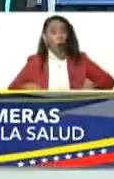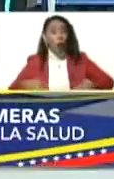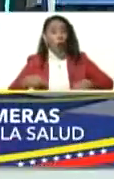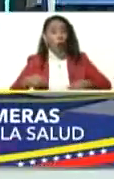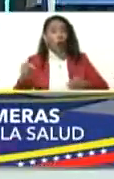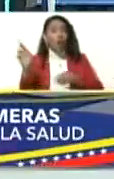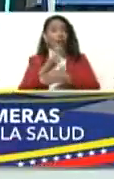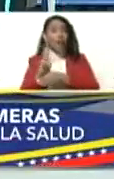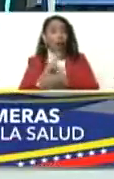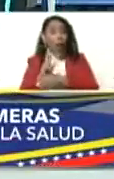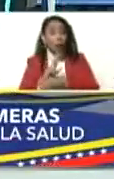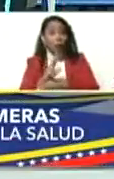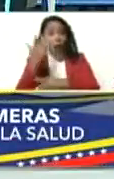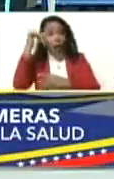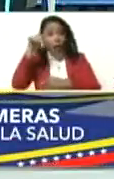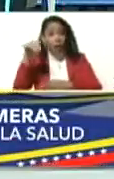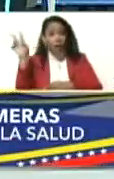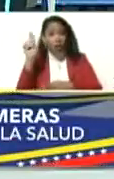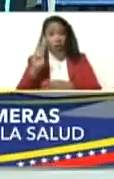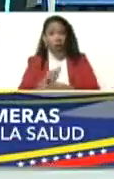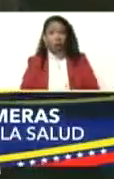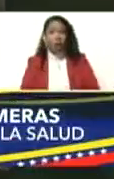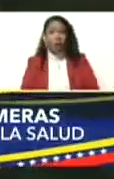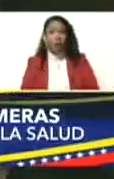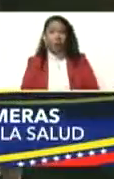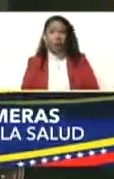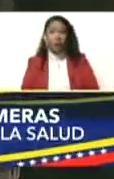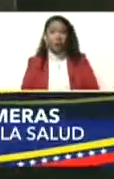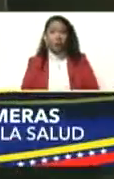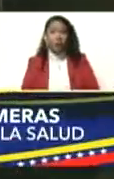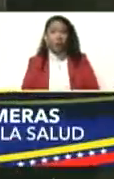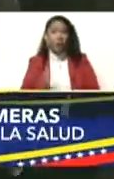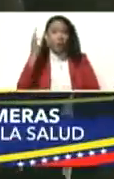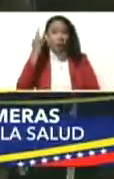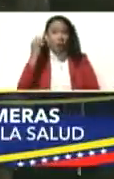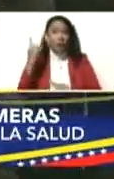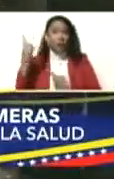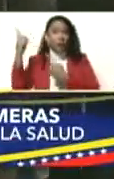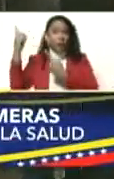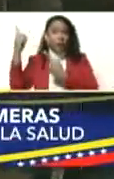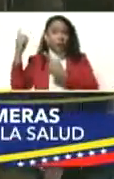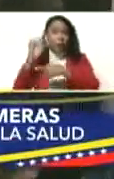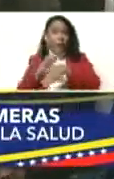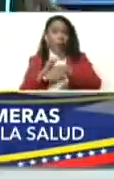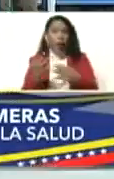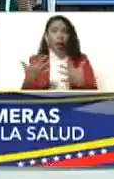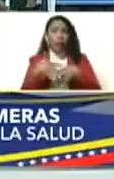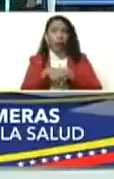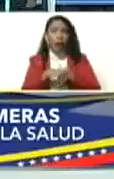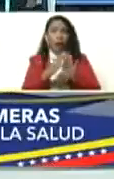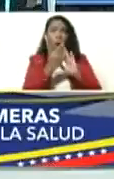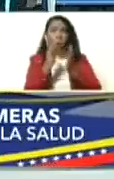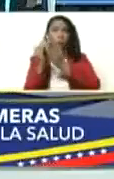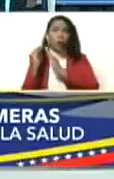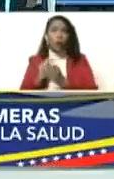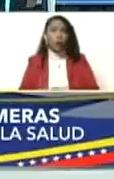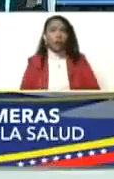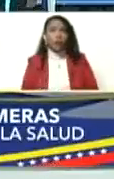haya conocido en Venezuela. Teniente Sergio Isabel Ascaño Guite, médica integral comunitaria.